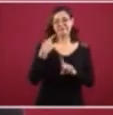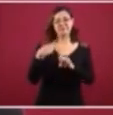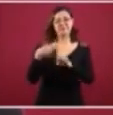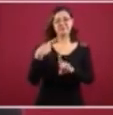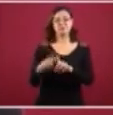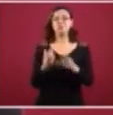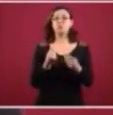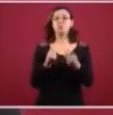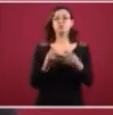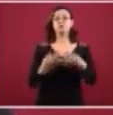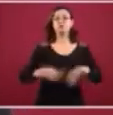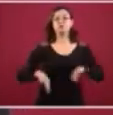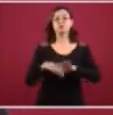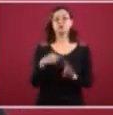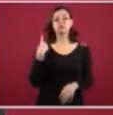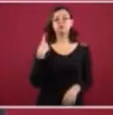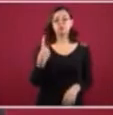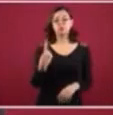importante,